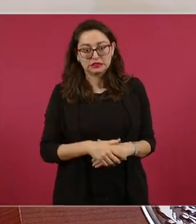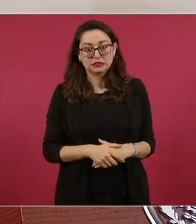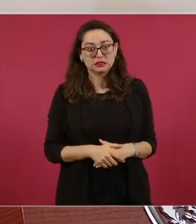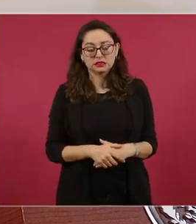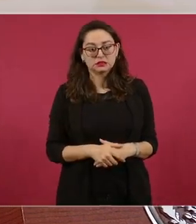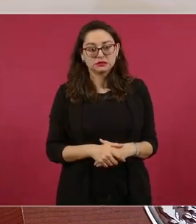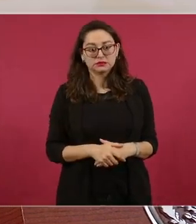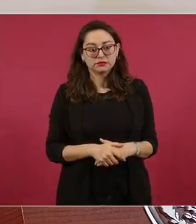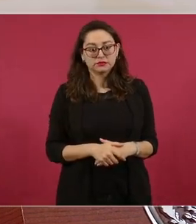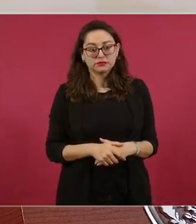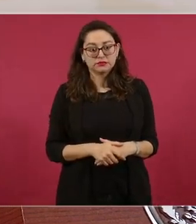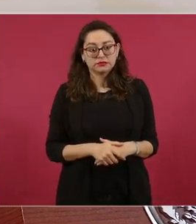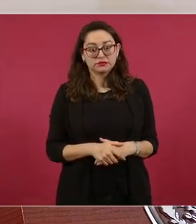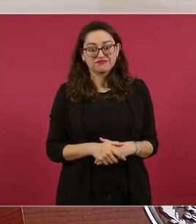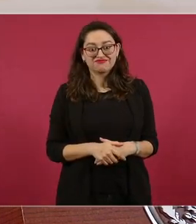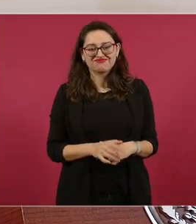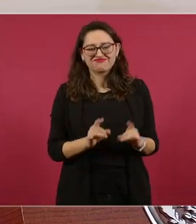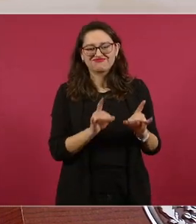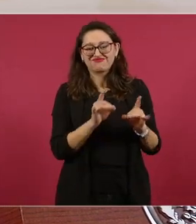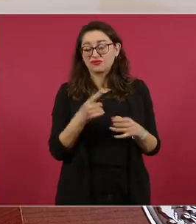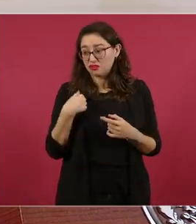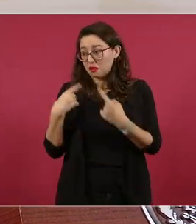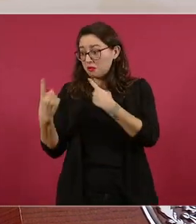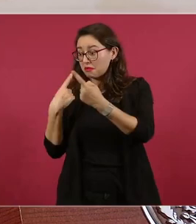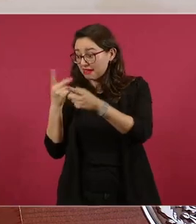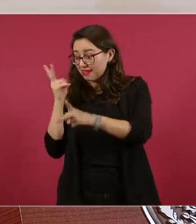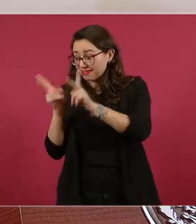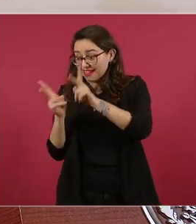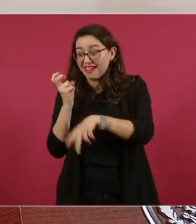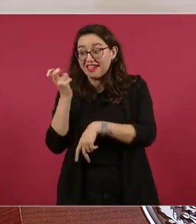Estaba terminando de decirle